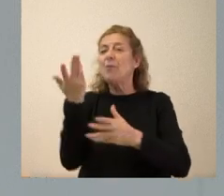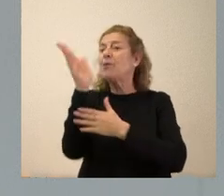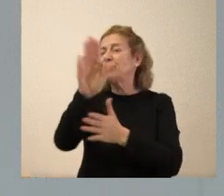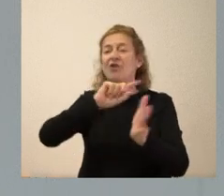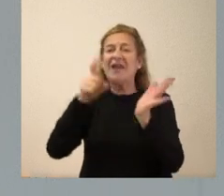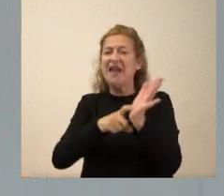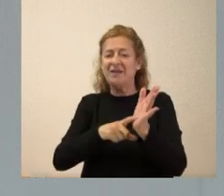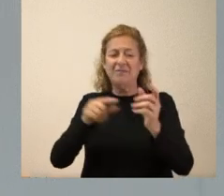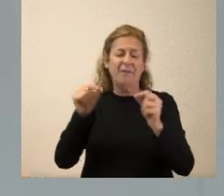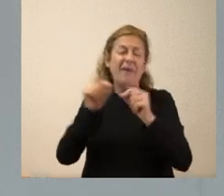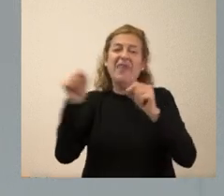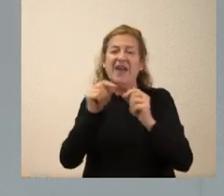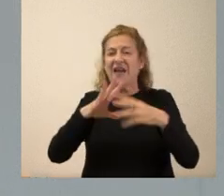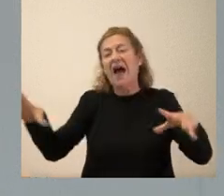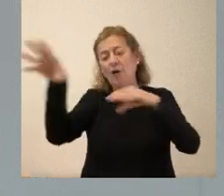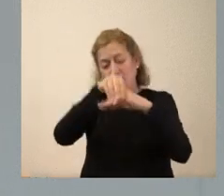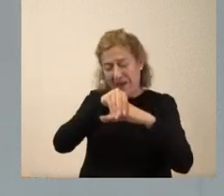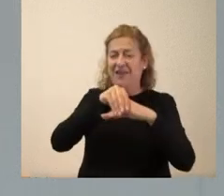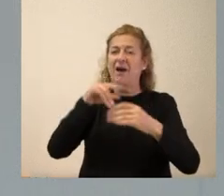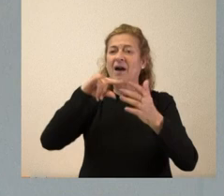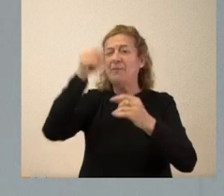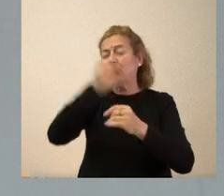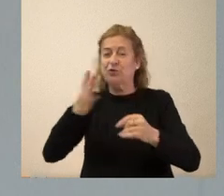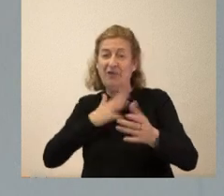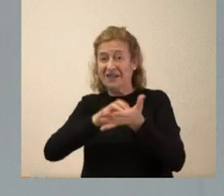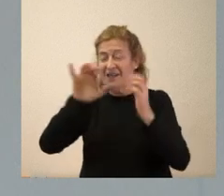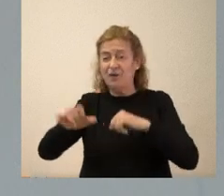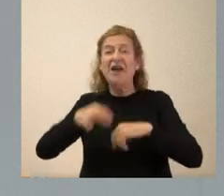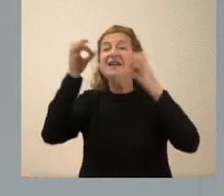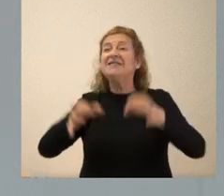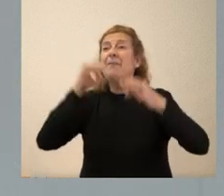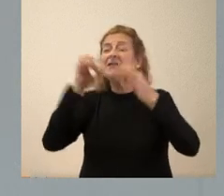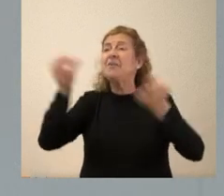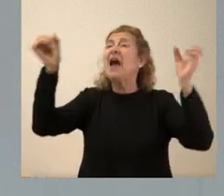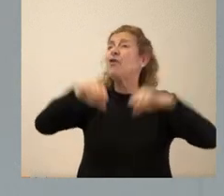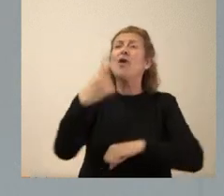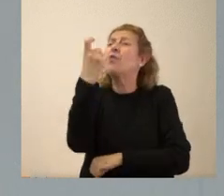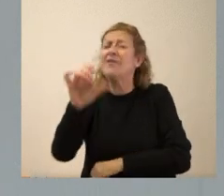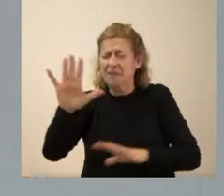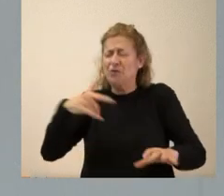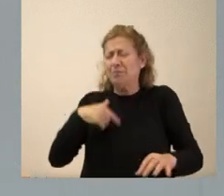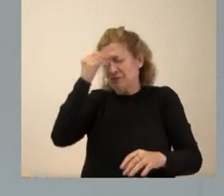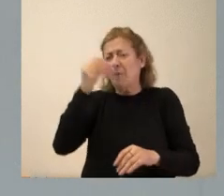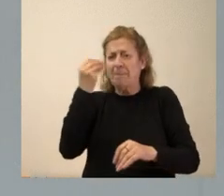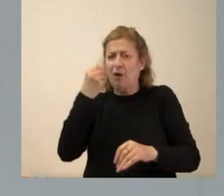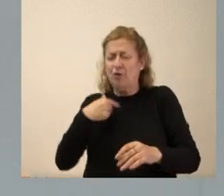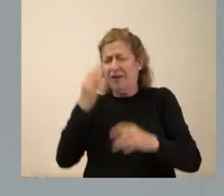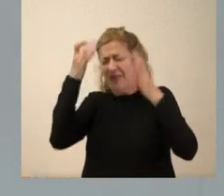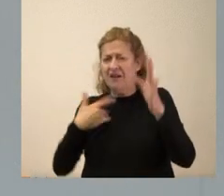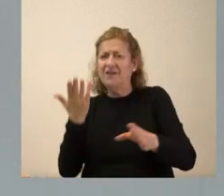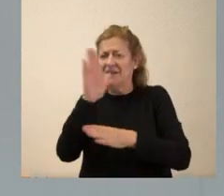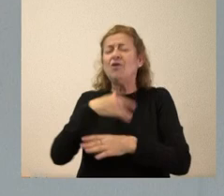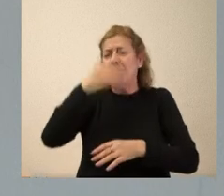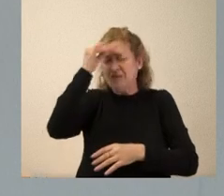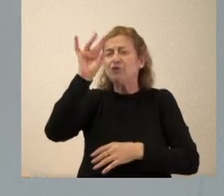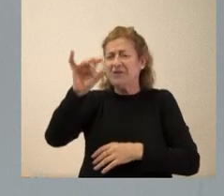diversas medidas que acompañan al presupuesto de Castilla y león no siempre es necesario acordarlo pero este caso nos pareció oportuno también presentar estas iniciativas y creemos que se van a